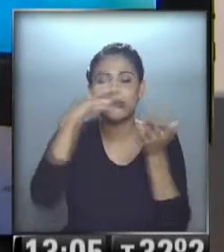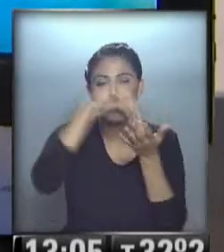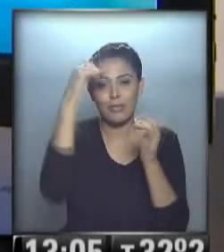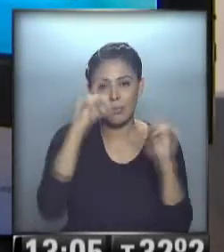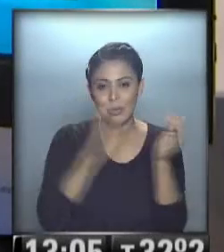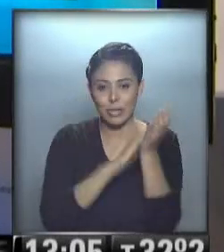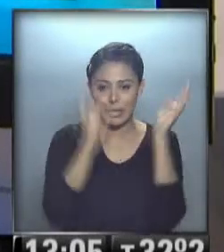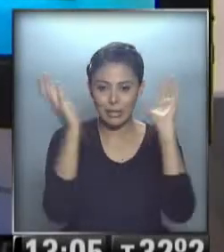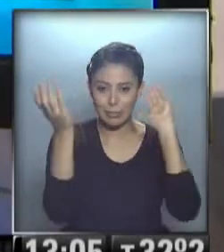meteorológico nacional